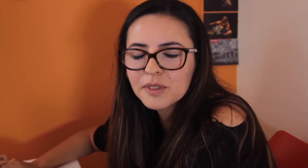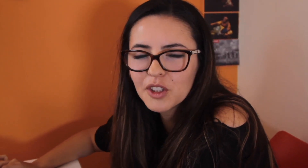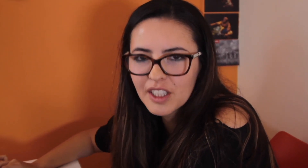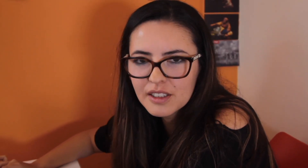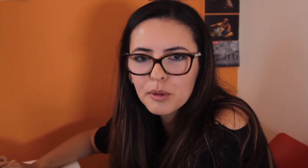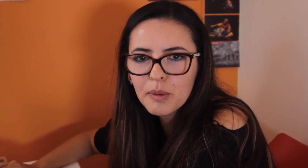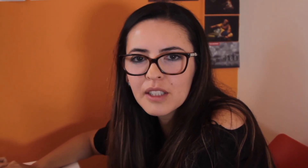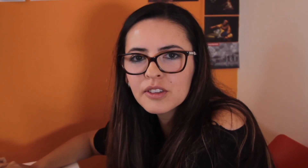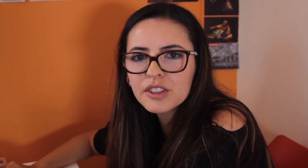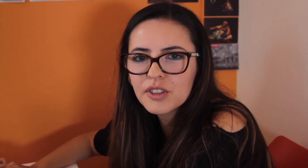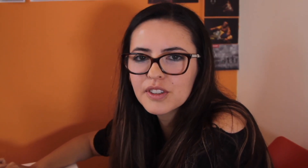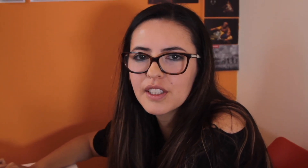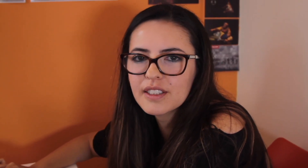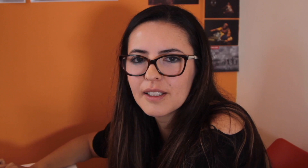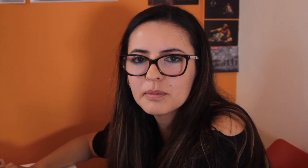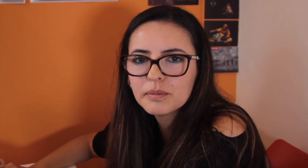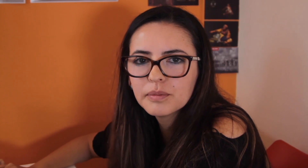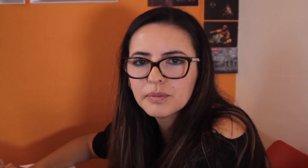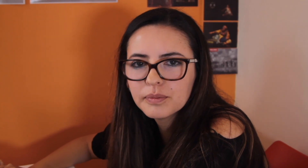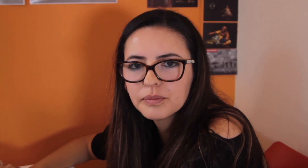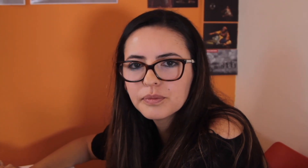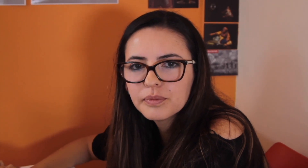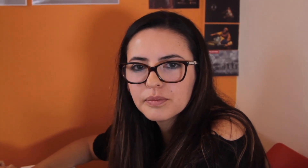Hola, soy Daisy Urbano y soy cineasta.